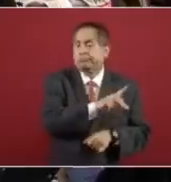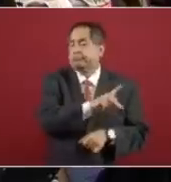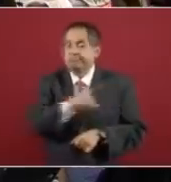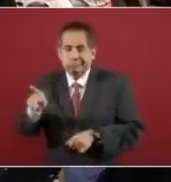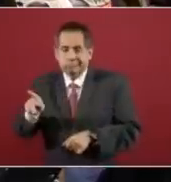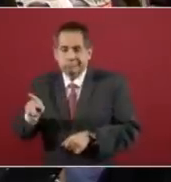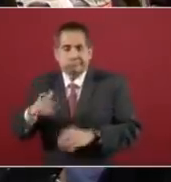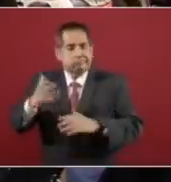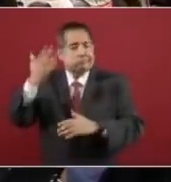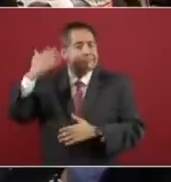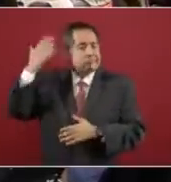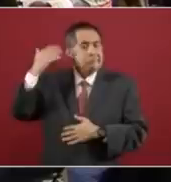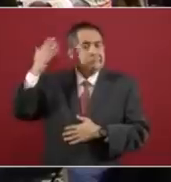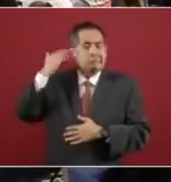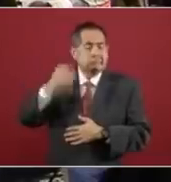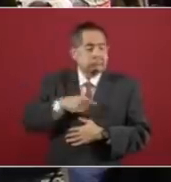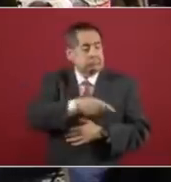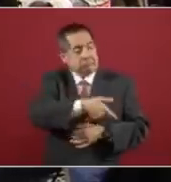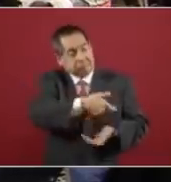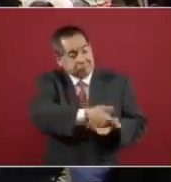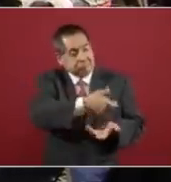era un sesgo